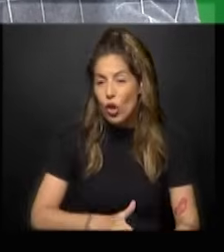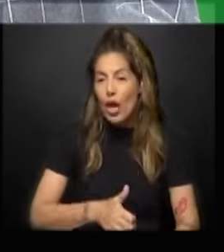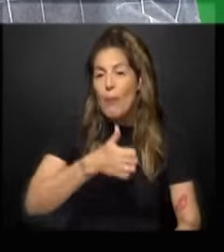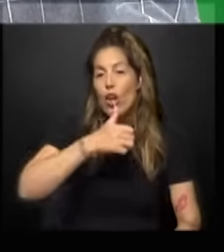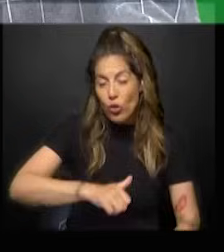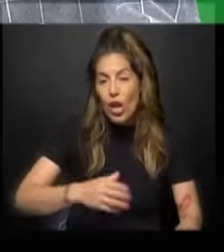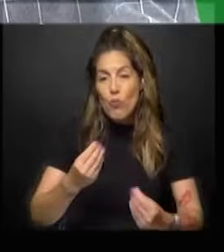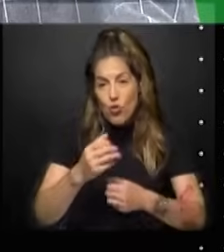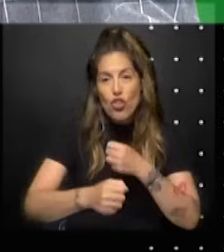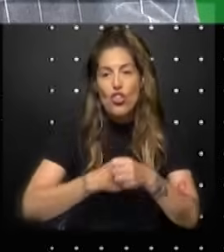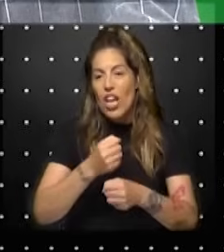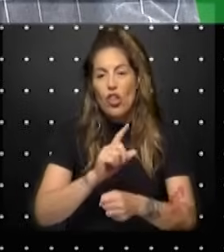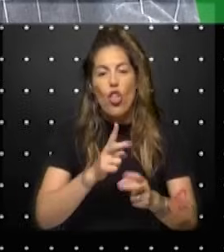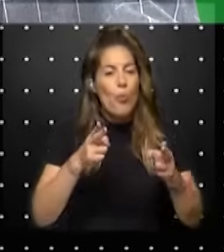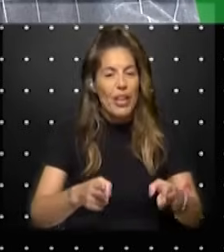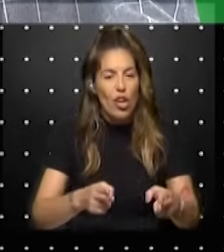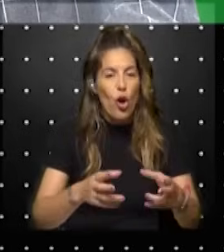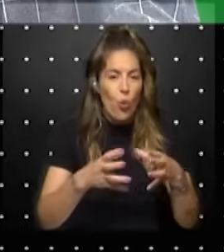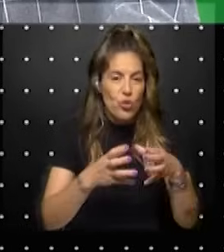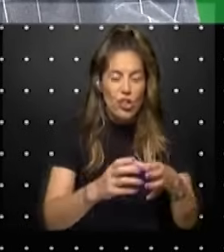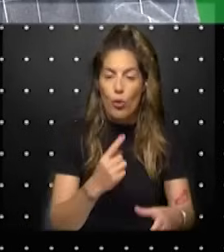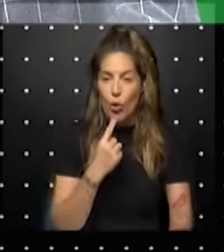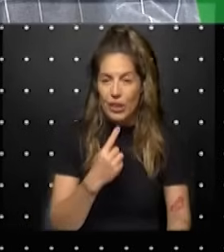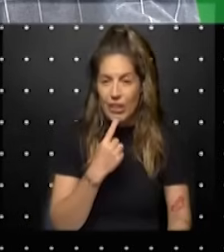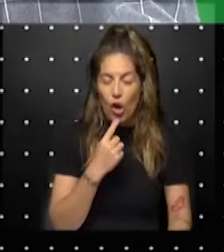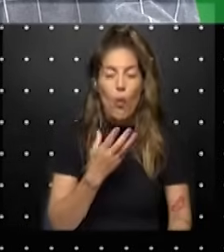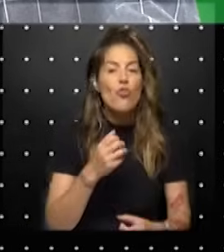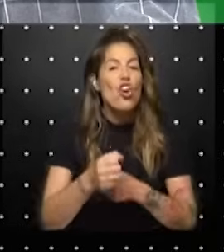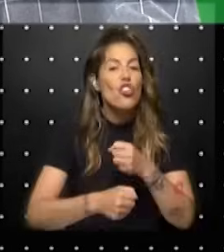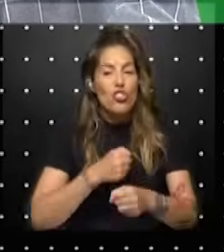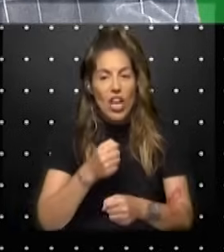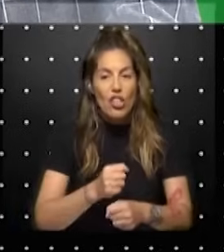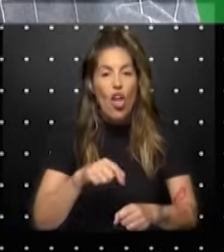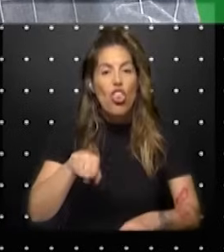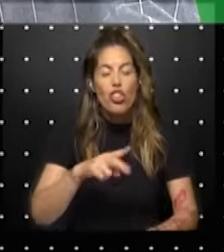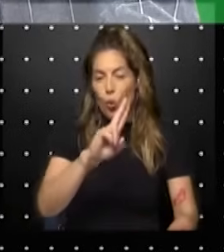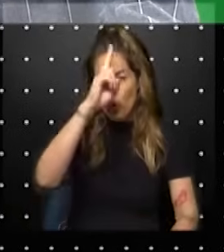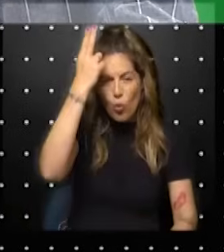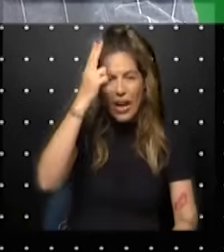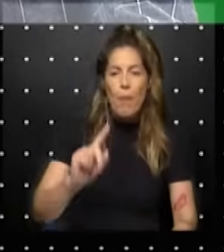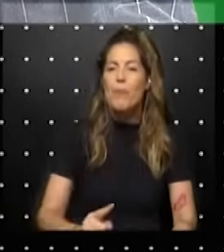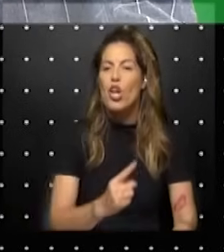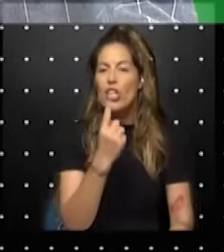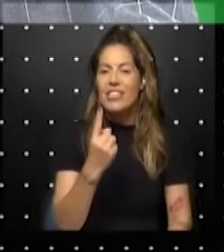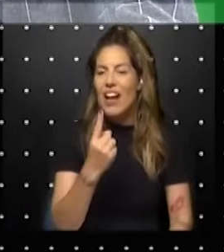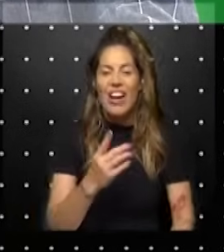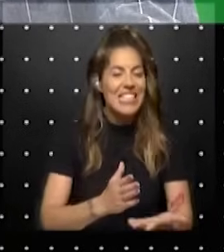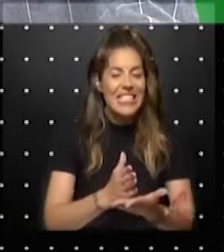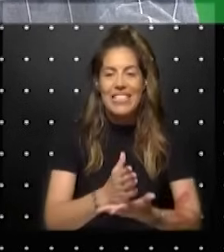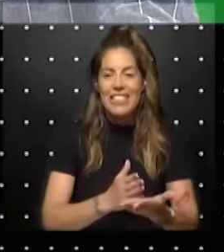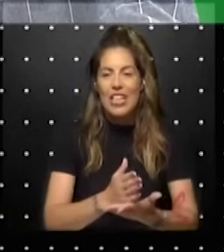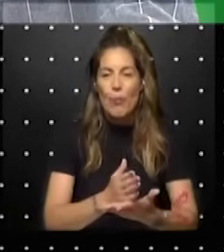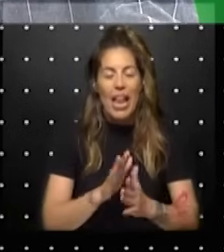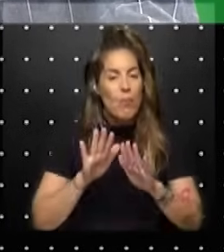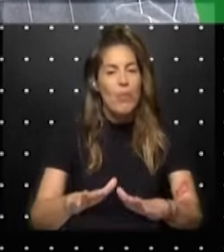de muchos años, no de un periodo ni de un sector político, sino de muchos años en donde Uruguay priorizaba absolutamente el alto